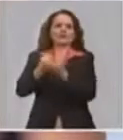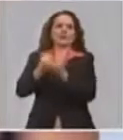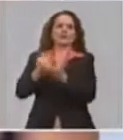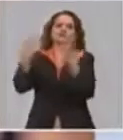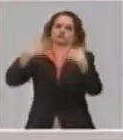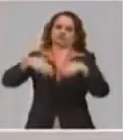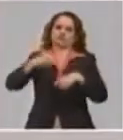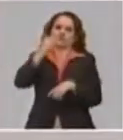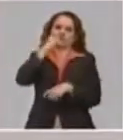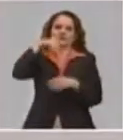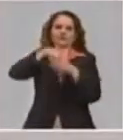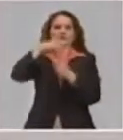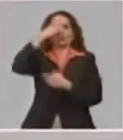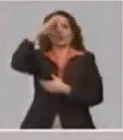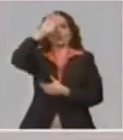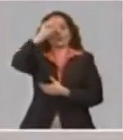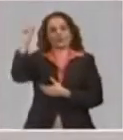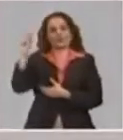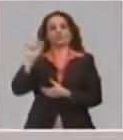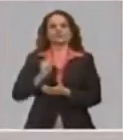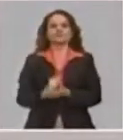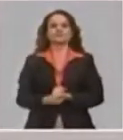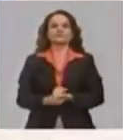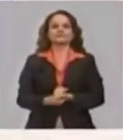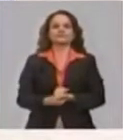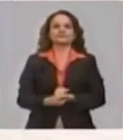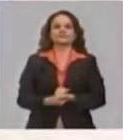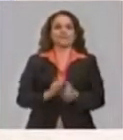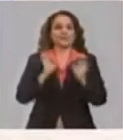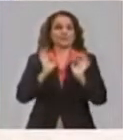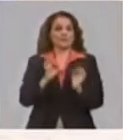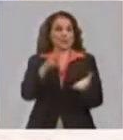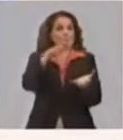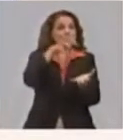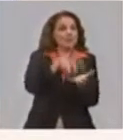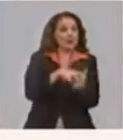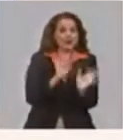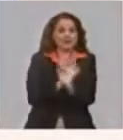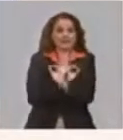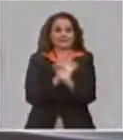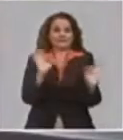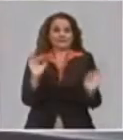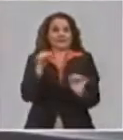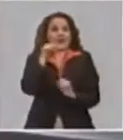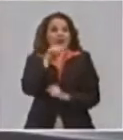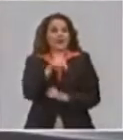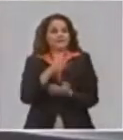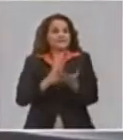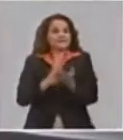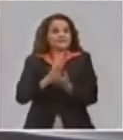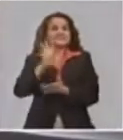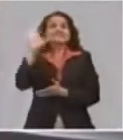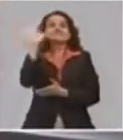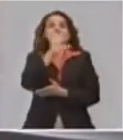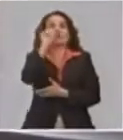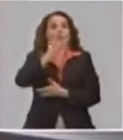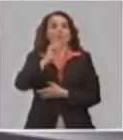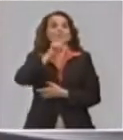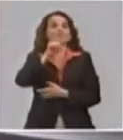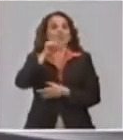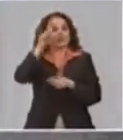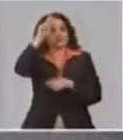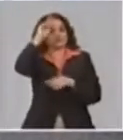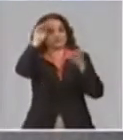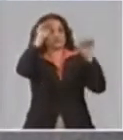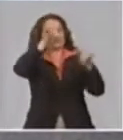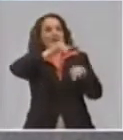en nuestro país. El Centro Especializado Ambulatorio Héroes de Playa Girón, que mantiene 5 ingresos en sus salas, sumó a sus filas 8